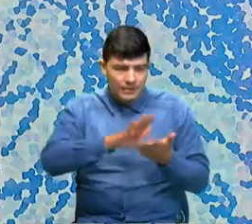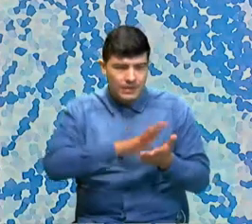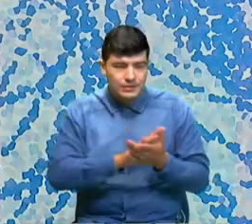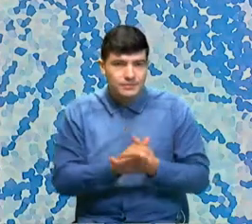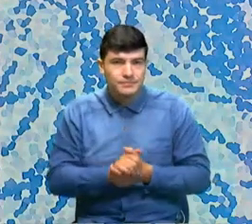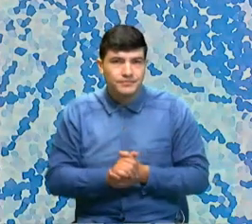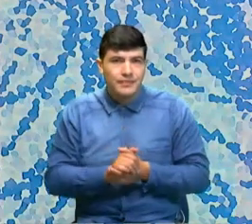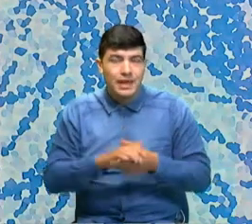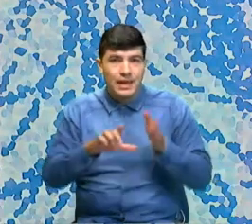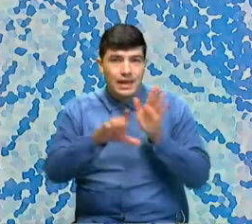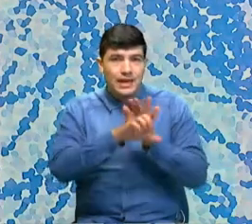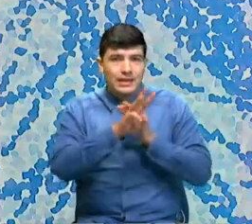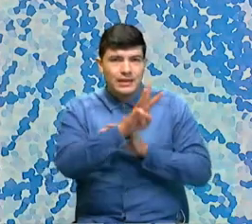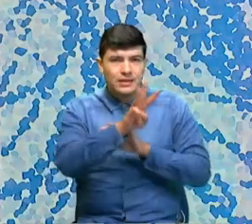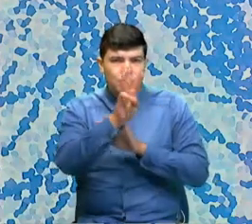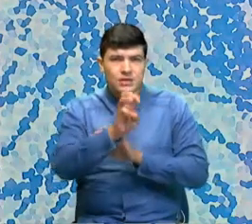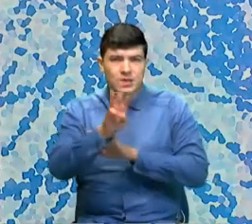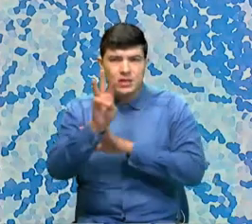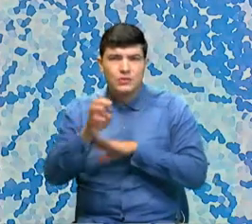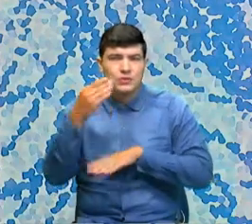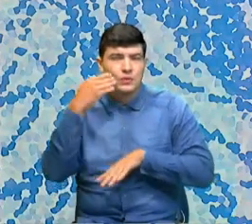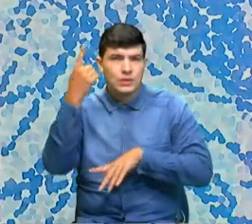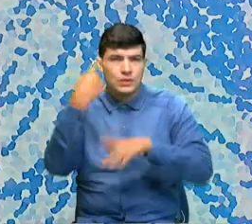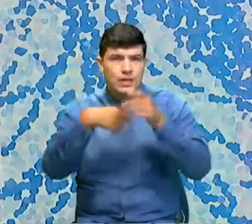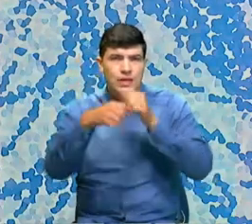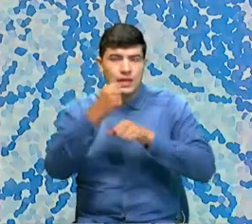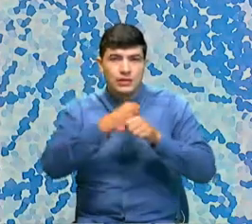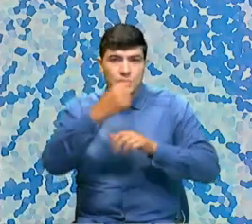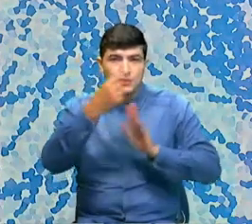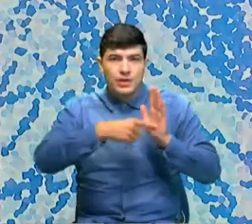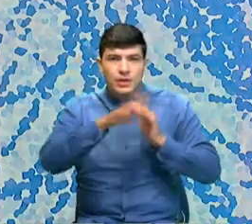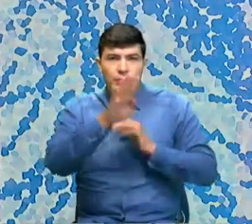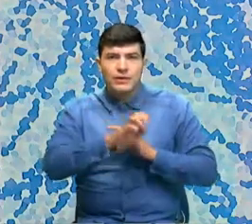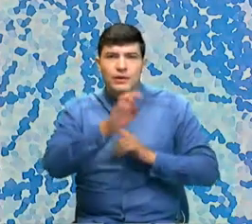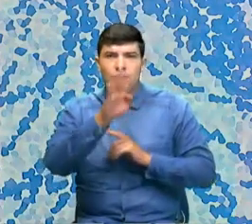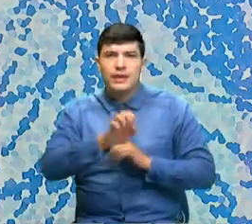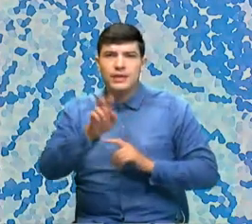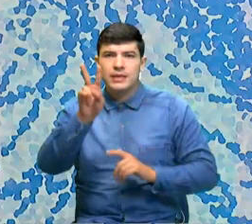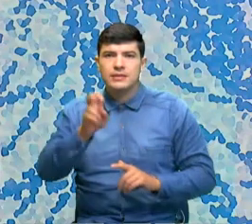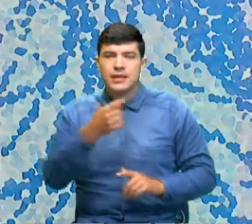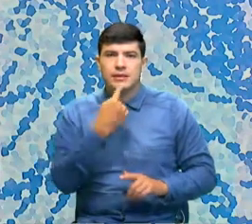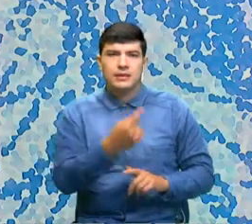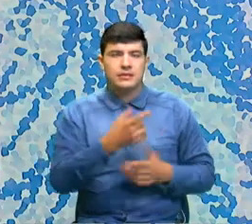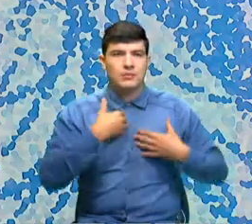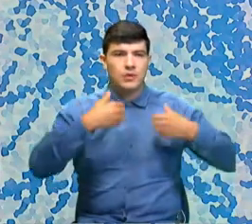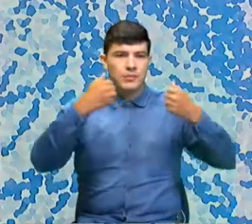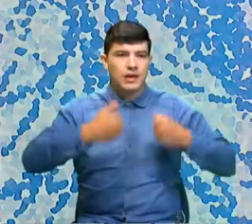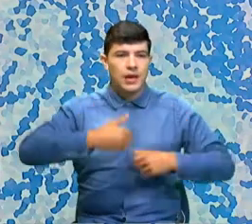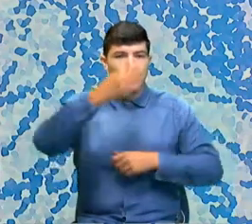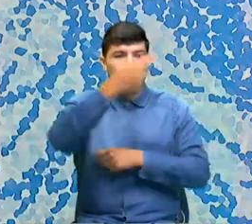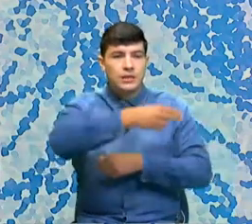ley 388 de 1997, se dice que en propiedad horizontal